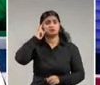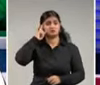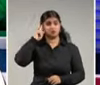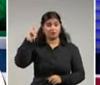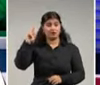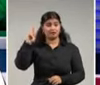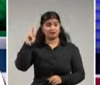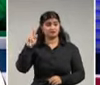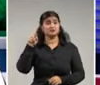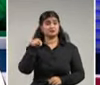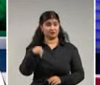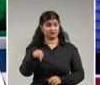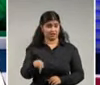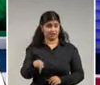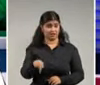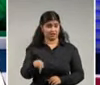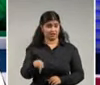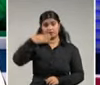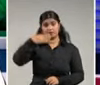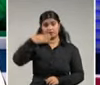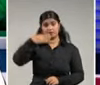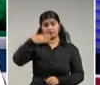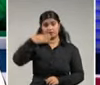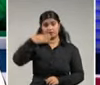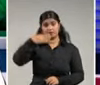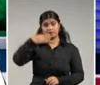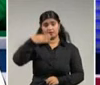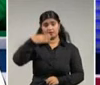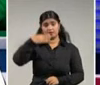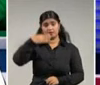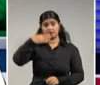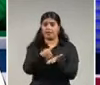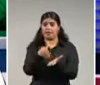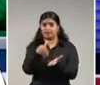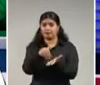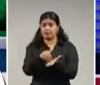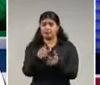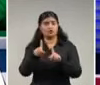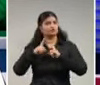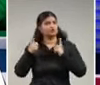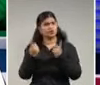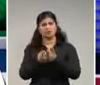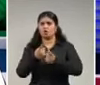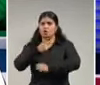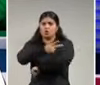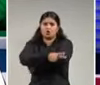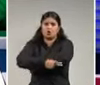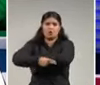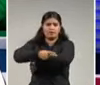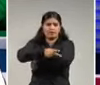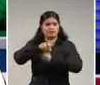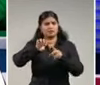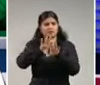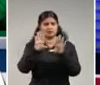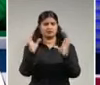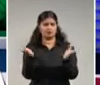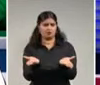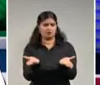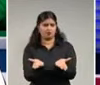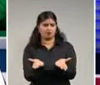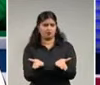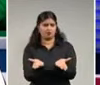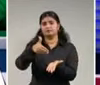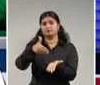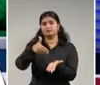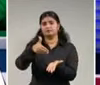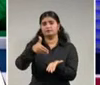estamos recibiendo viajeros de muchos países que muchas veces vienen a